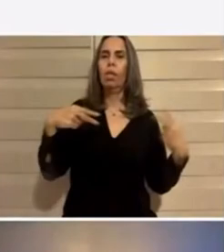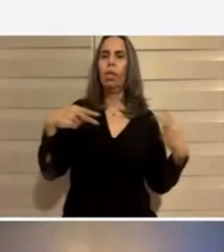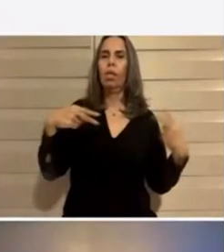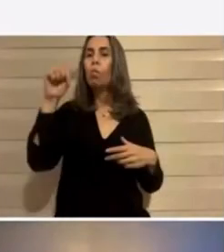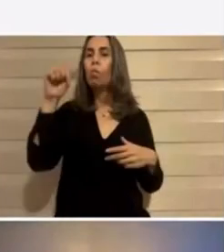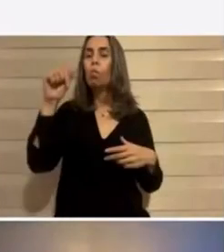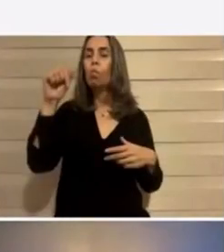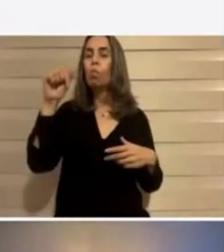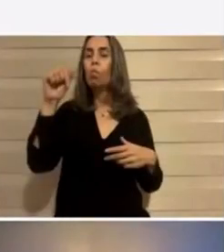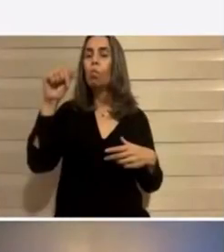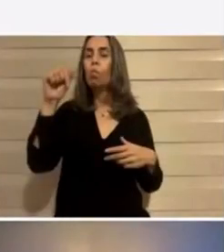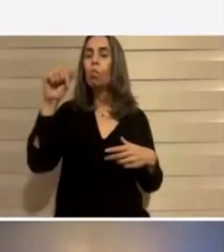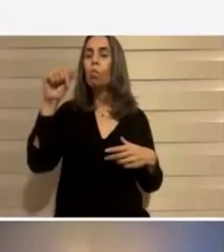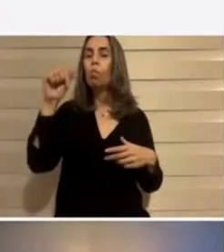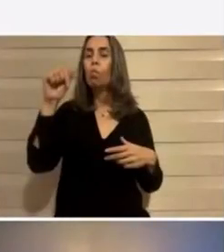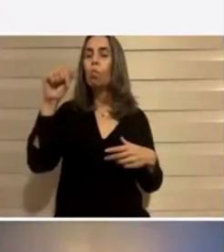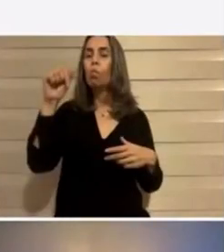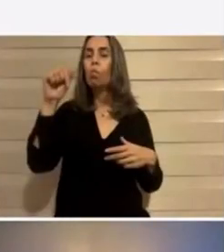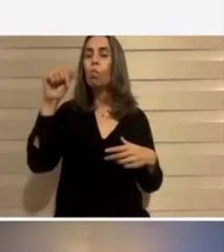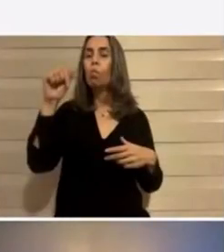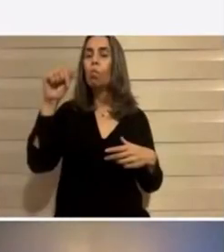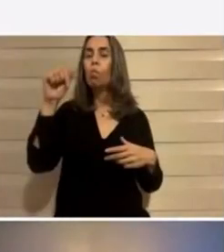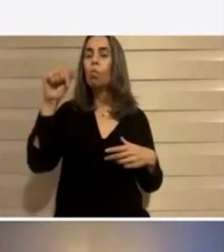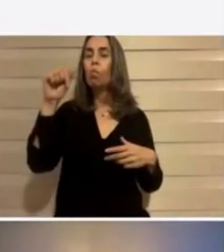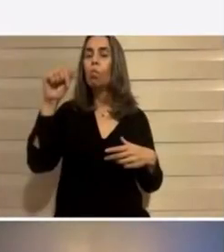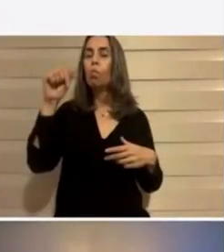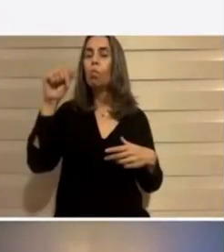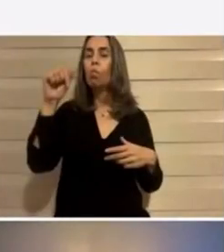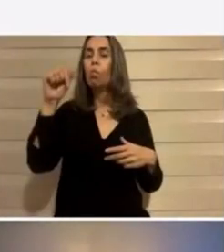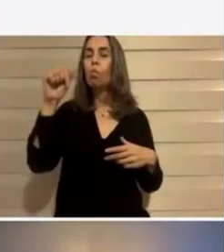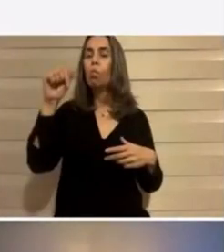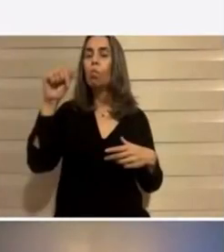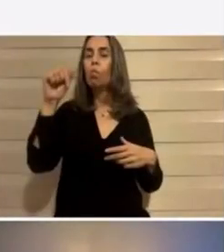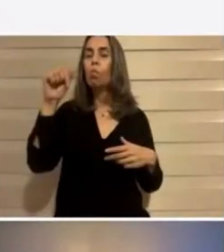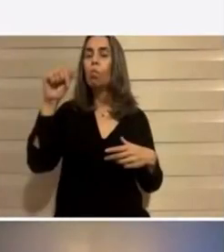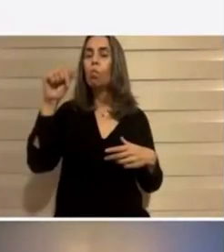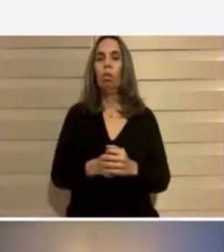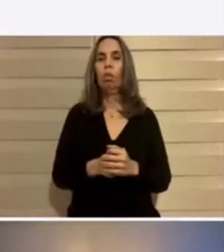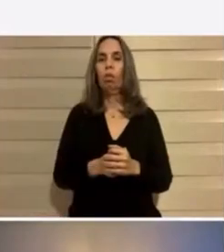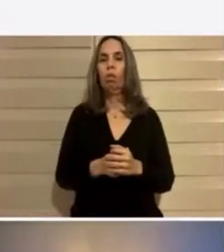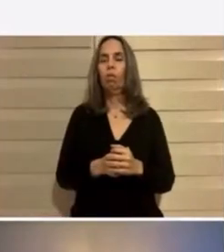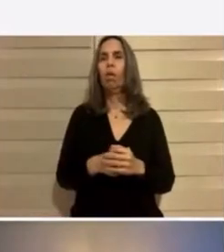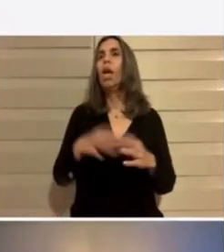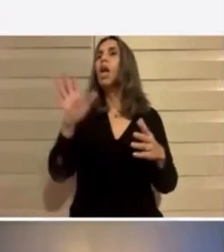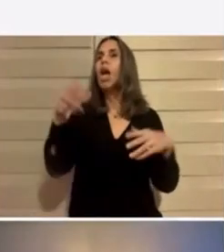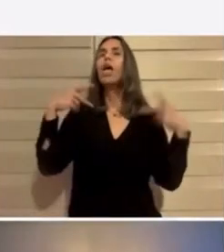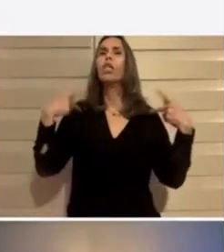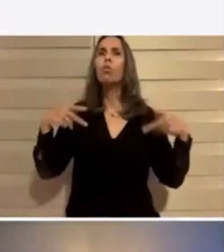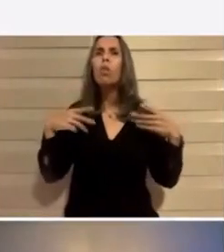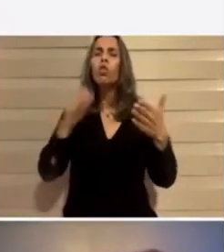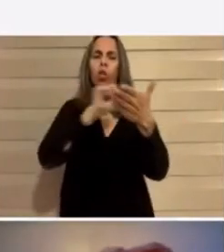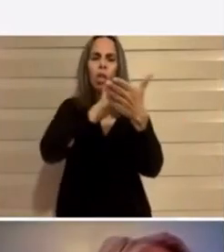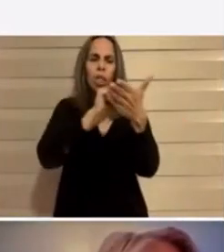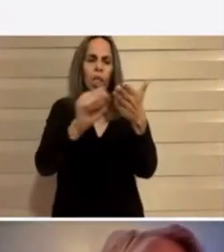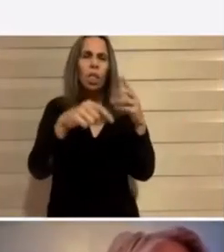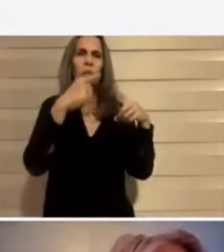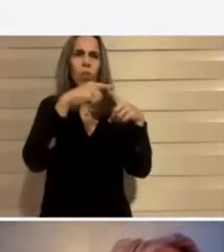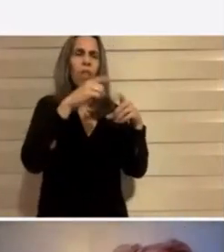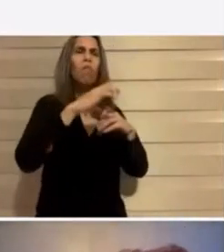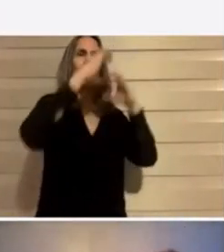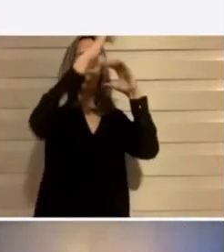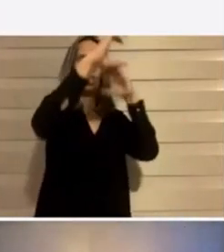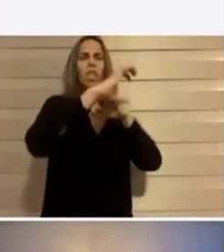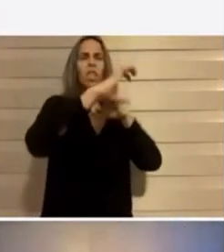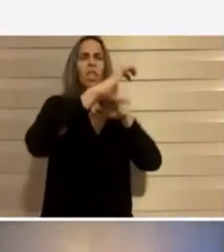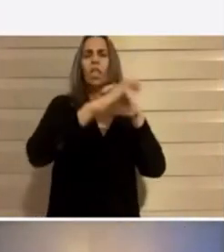música y los mensajes de la gente que escribe letras en canciones, ahí tienen. Eso es otro material para que ustedes lo traigan en sus